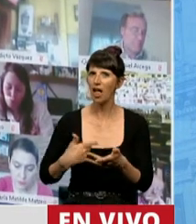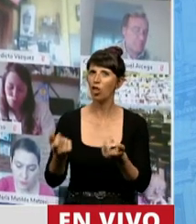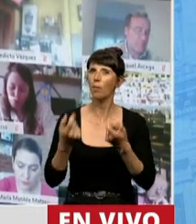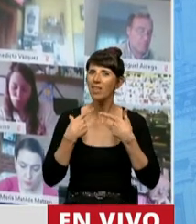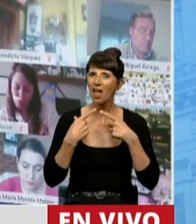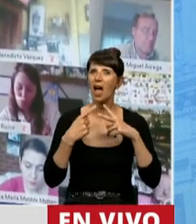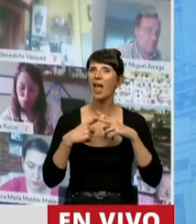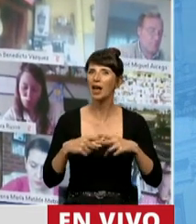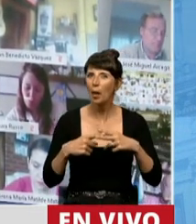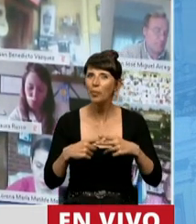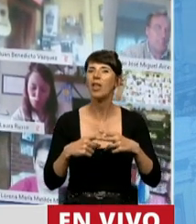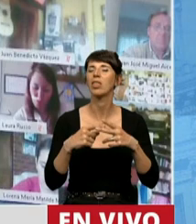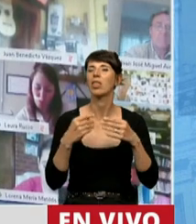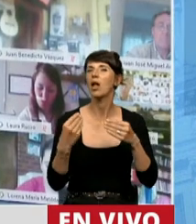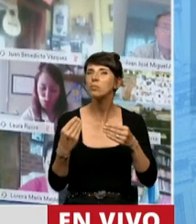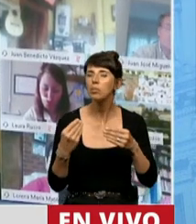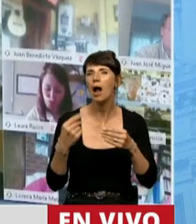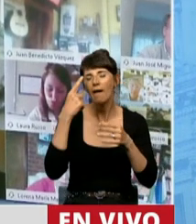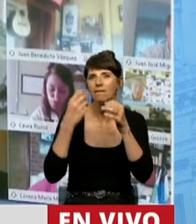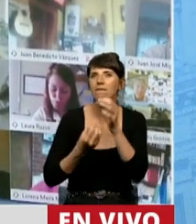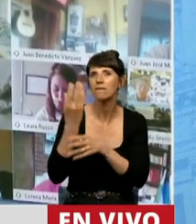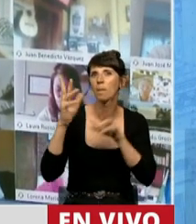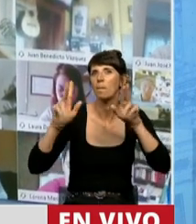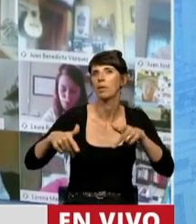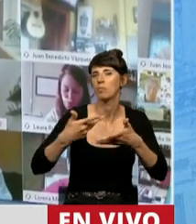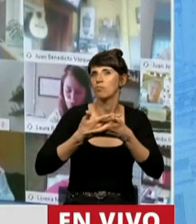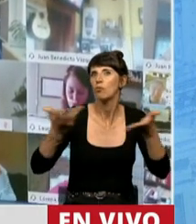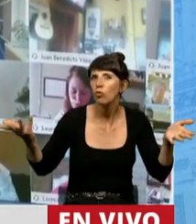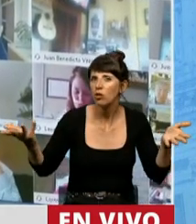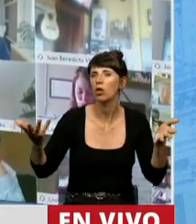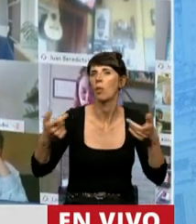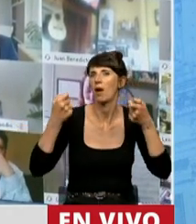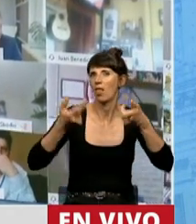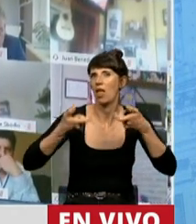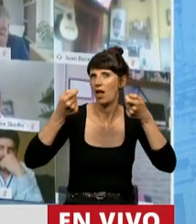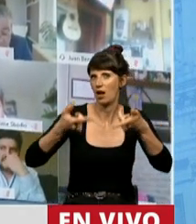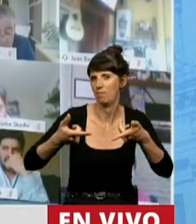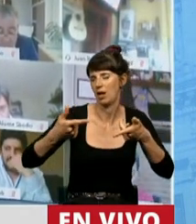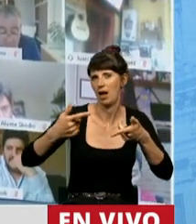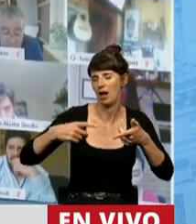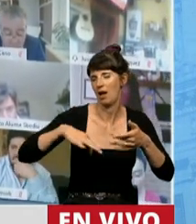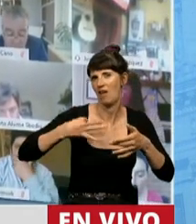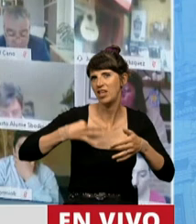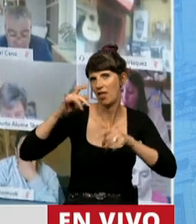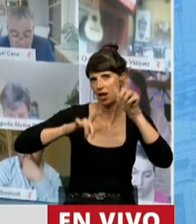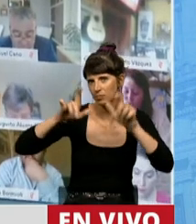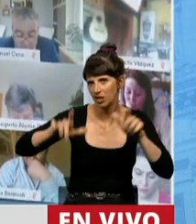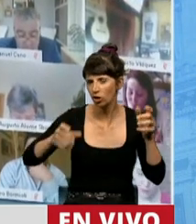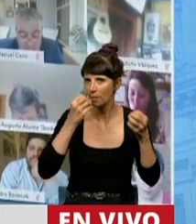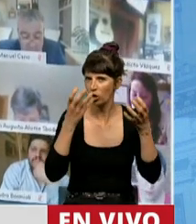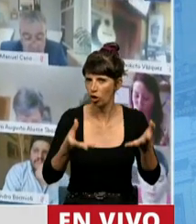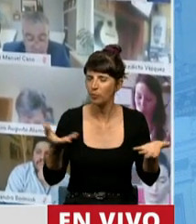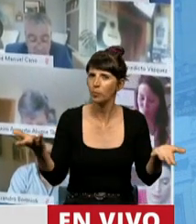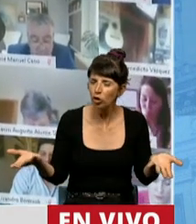beneficien a los ciudadanos por ello después de tantas crisis vividas es interesante reflexionar